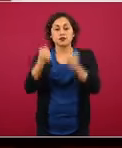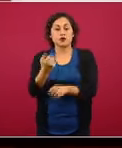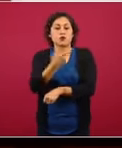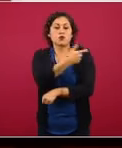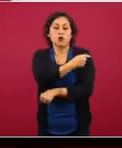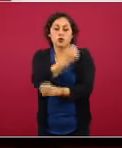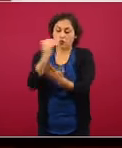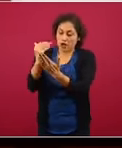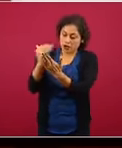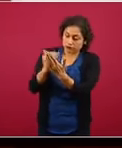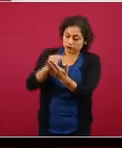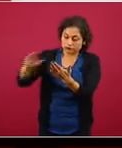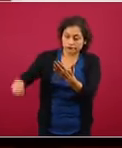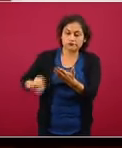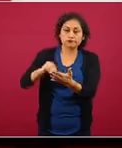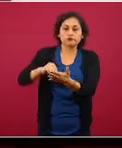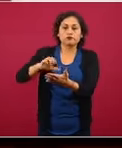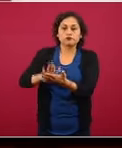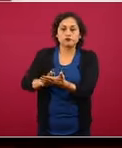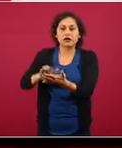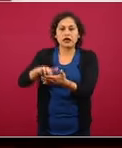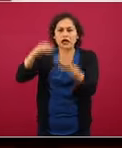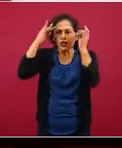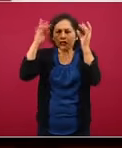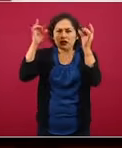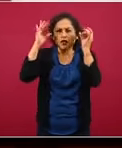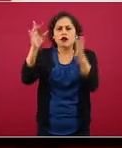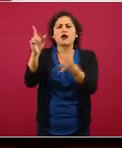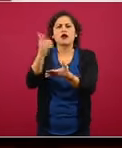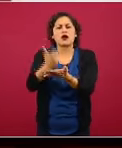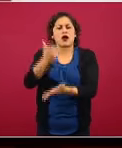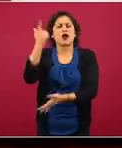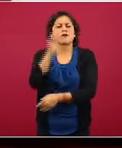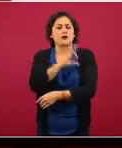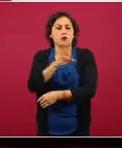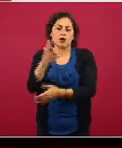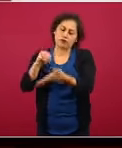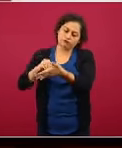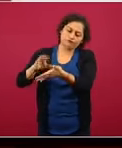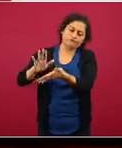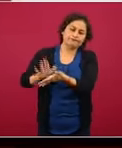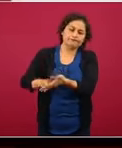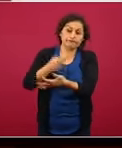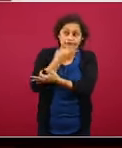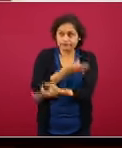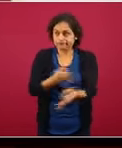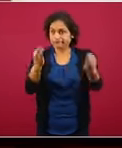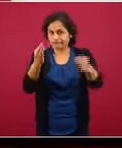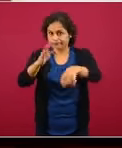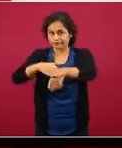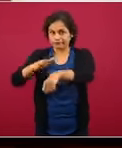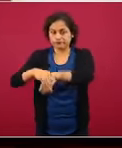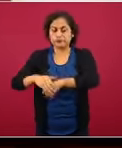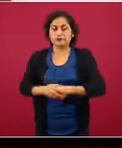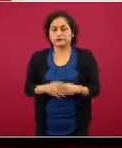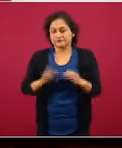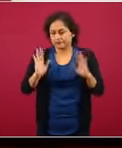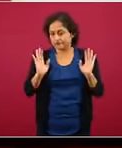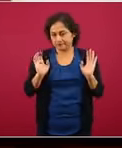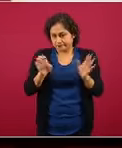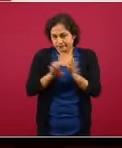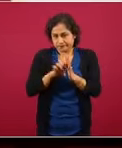como que se puede presentar dolor de cabeza severo en una semana después de la aplicación, no sé,